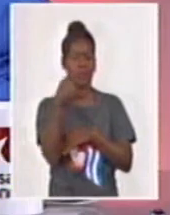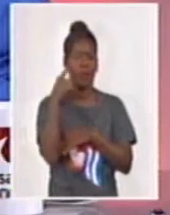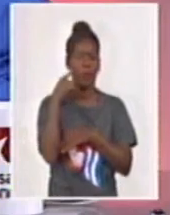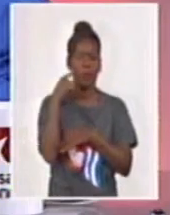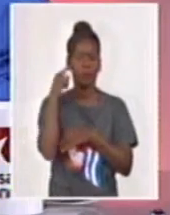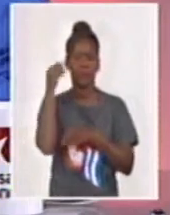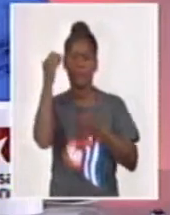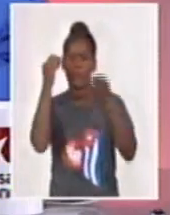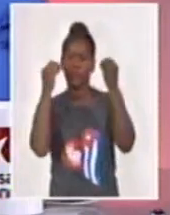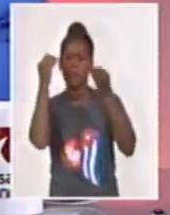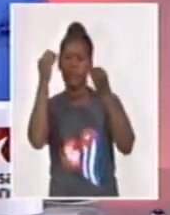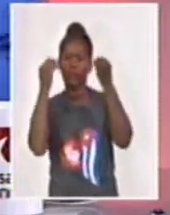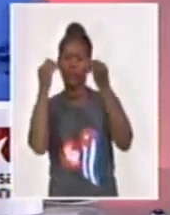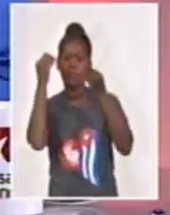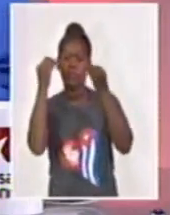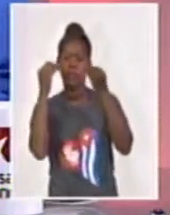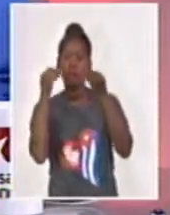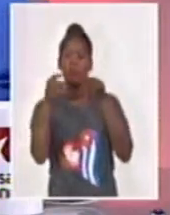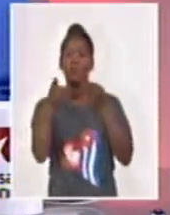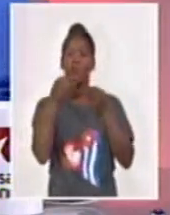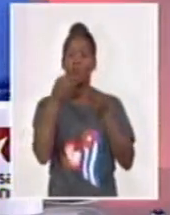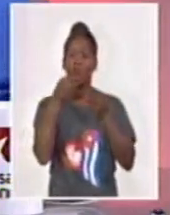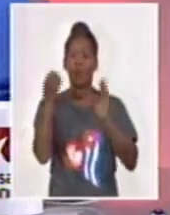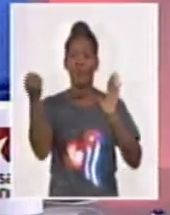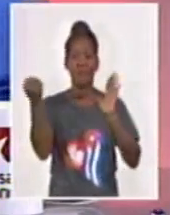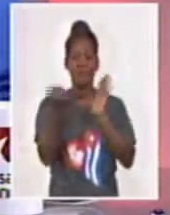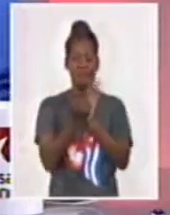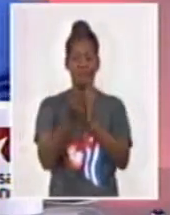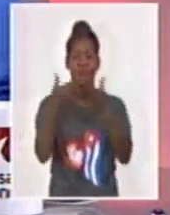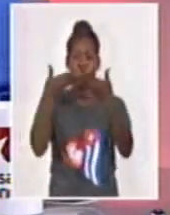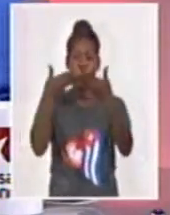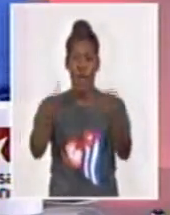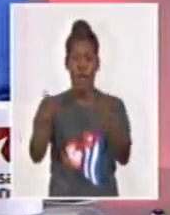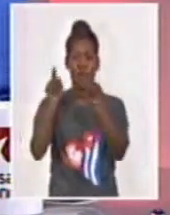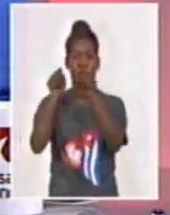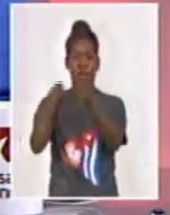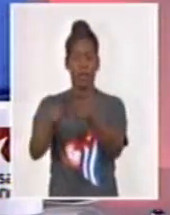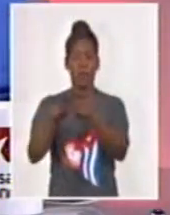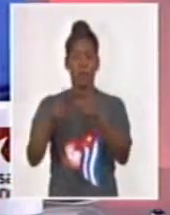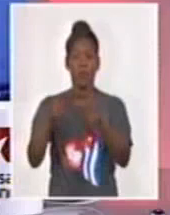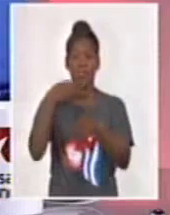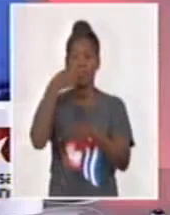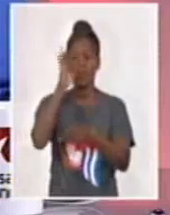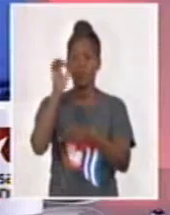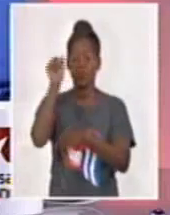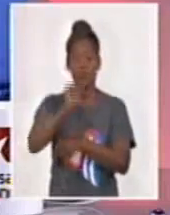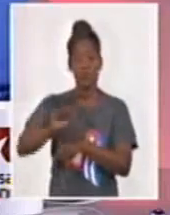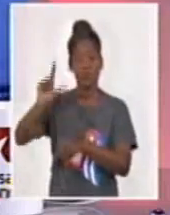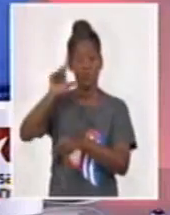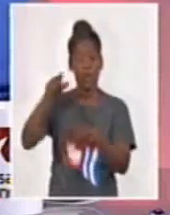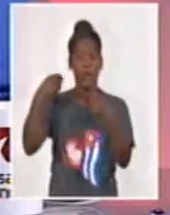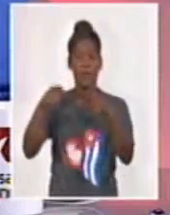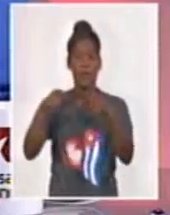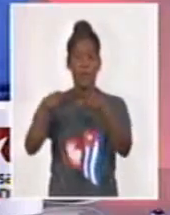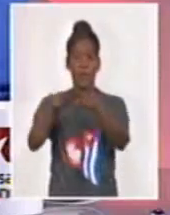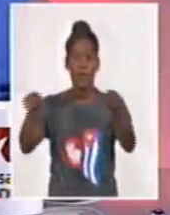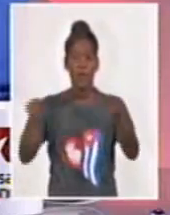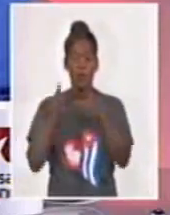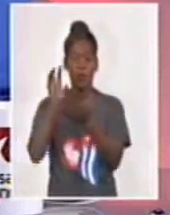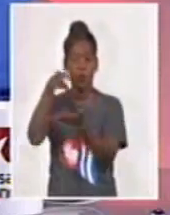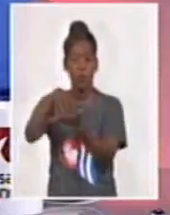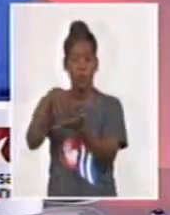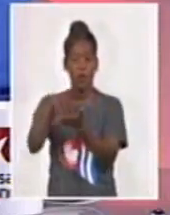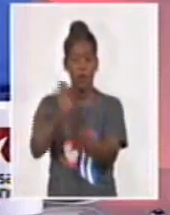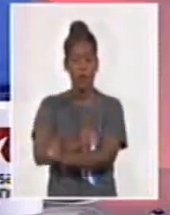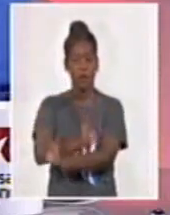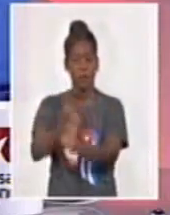ha estado certificando cada unidad con la participación de Salud Pública, la Dirección de Trabajo, los compañeros